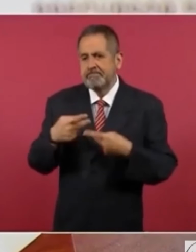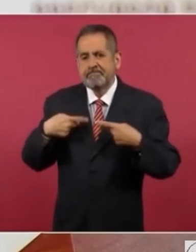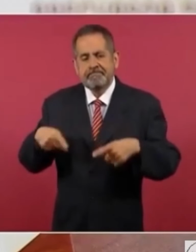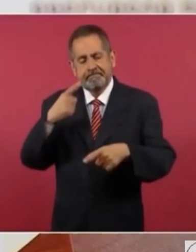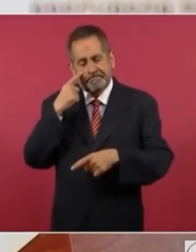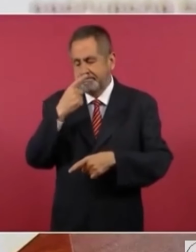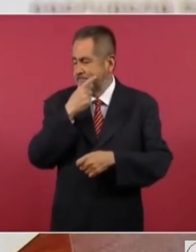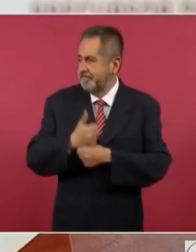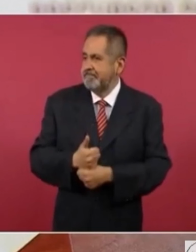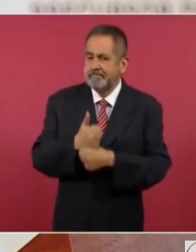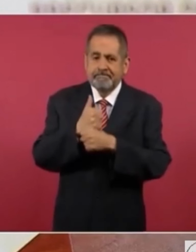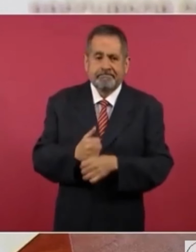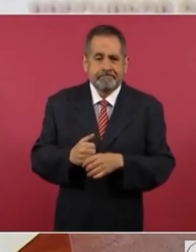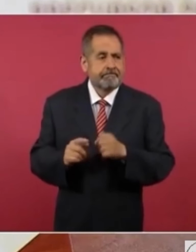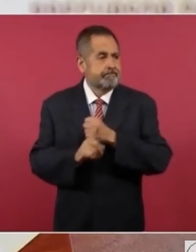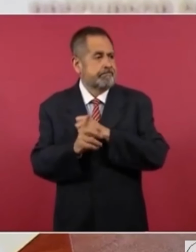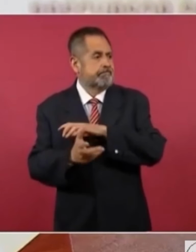inestabilidad.